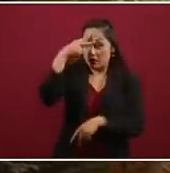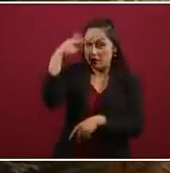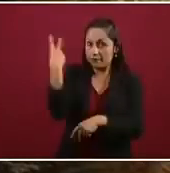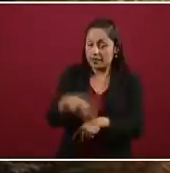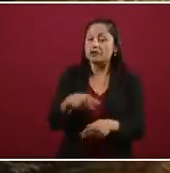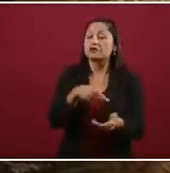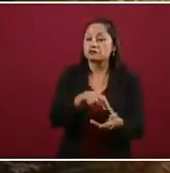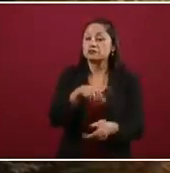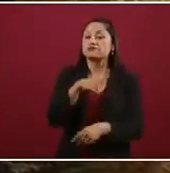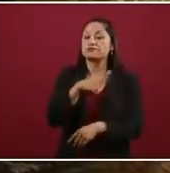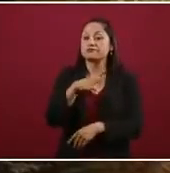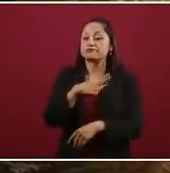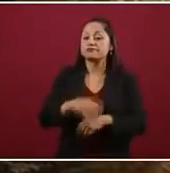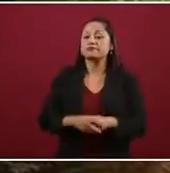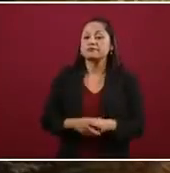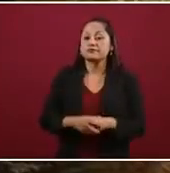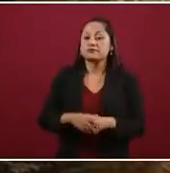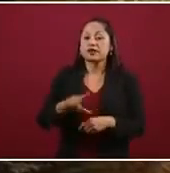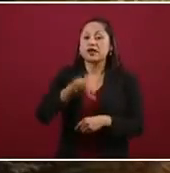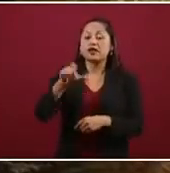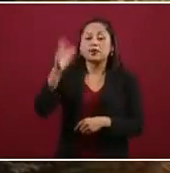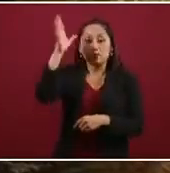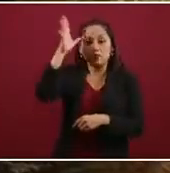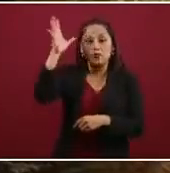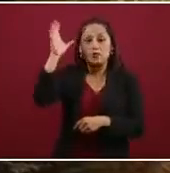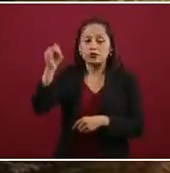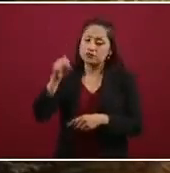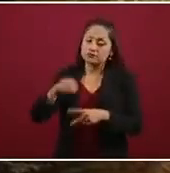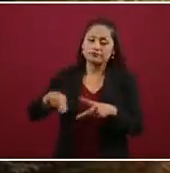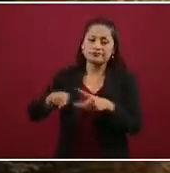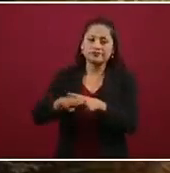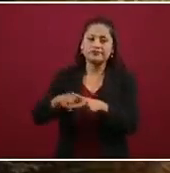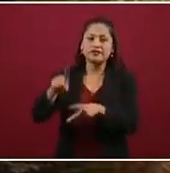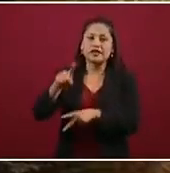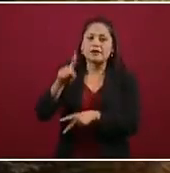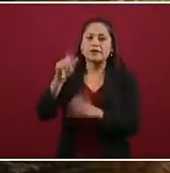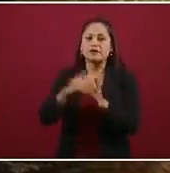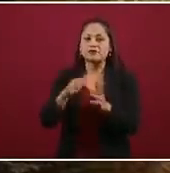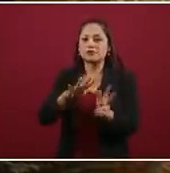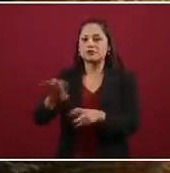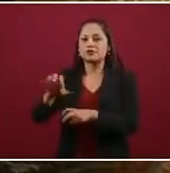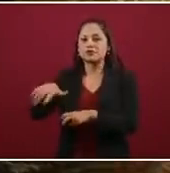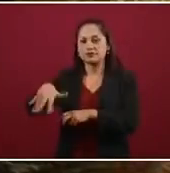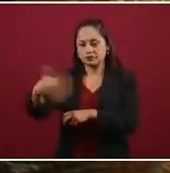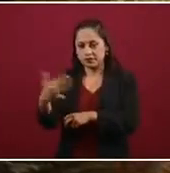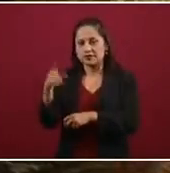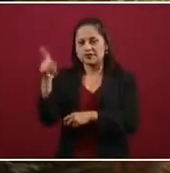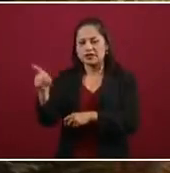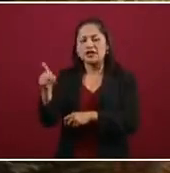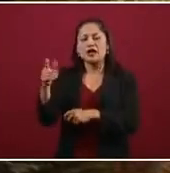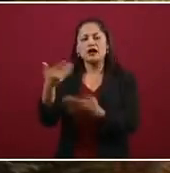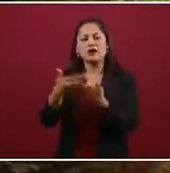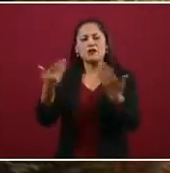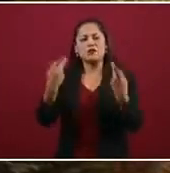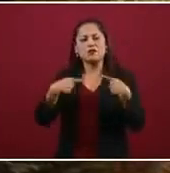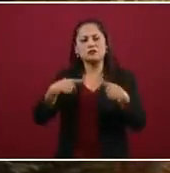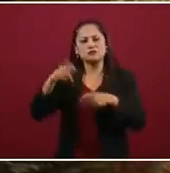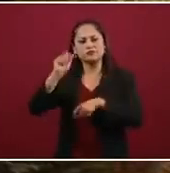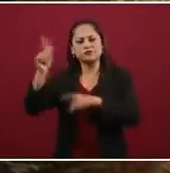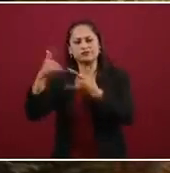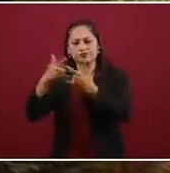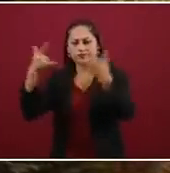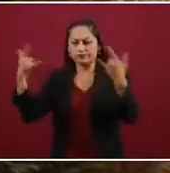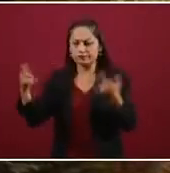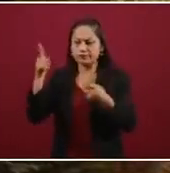Tras la ejecución de Morelos en 1815, la lucha por la independencia del país transitó a lo que los historiadores denominan de